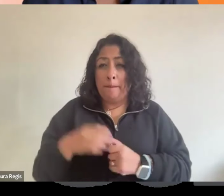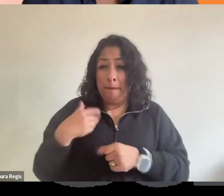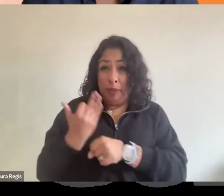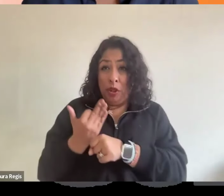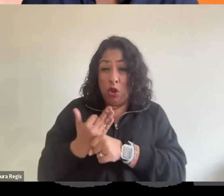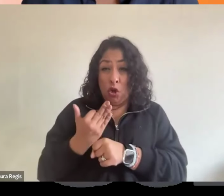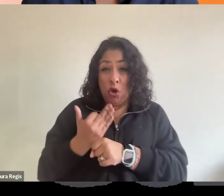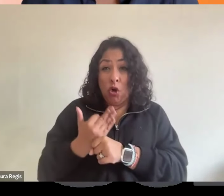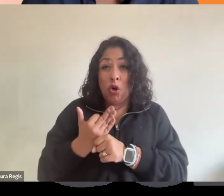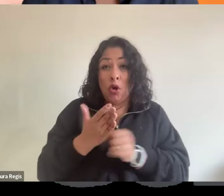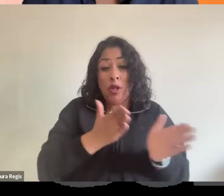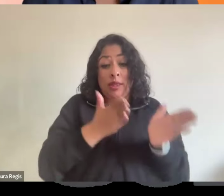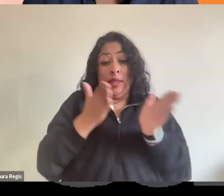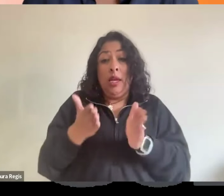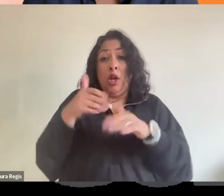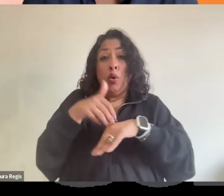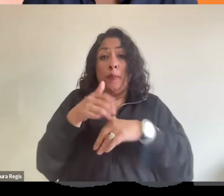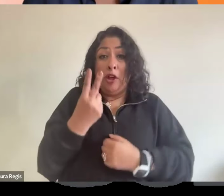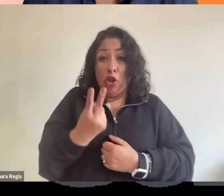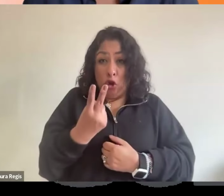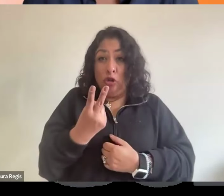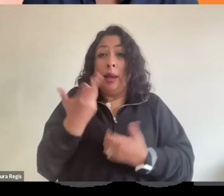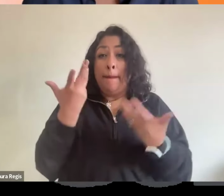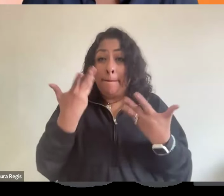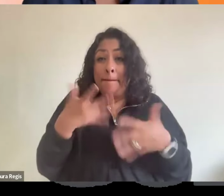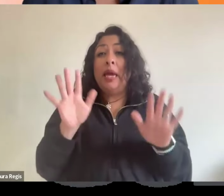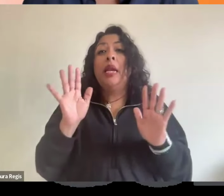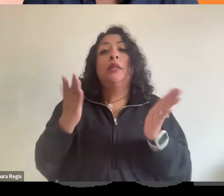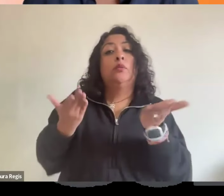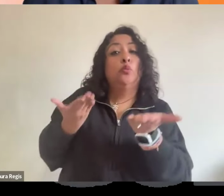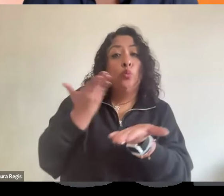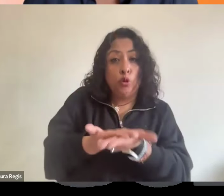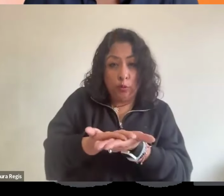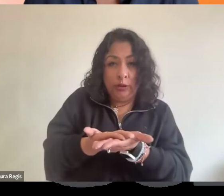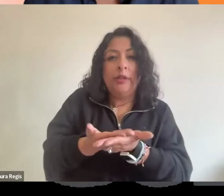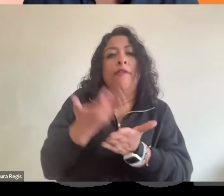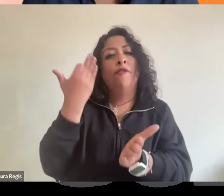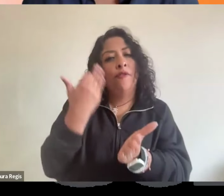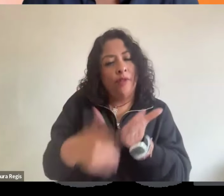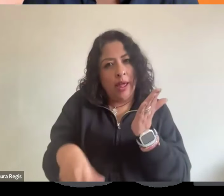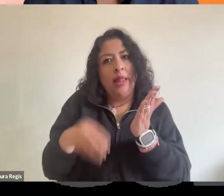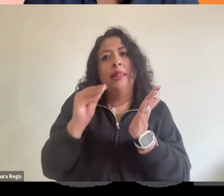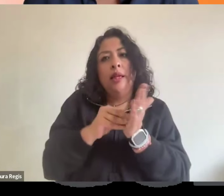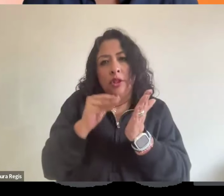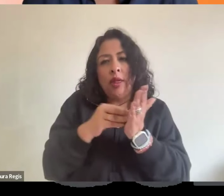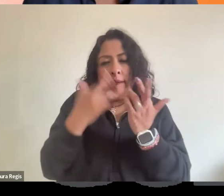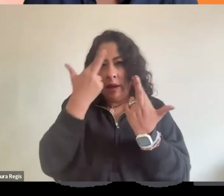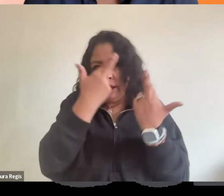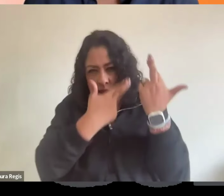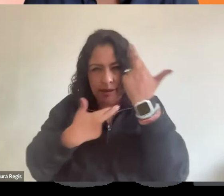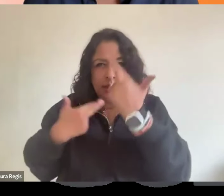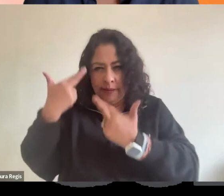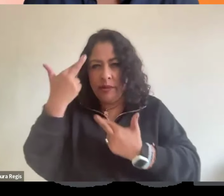Ahorita está en la etapa número 2, entonces apenas está la propuesta, falta todavía que pase a revisión. De